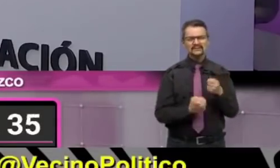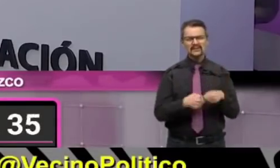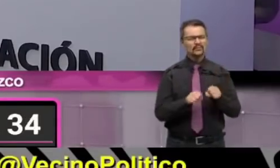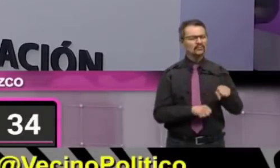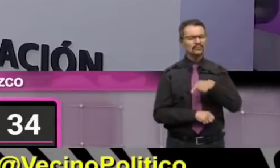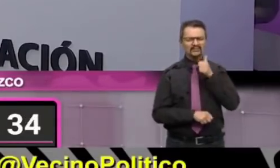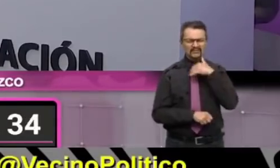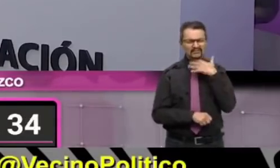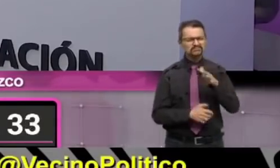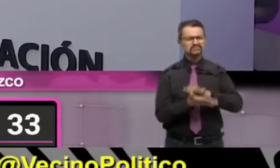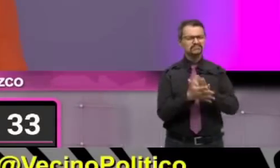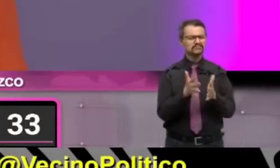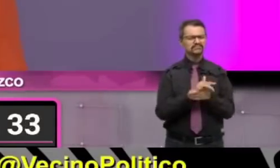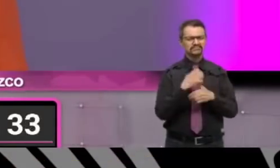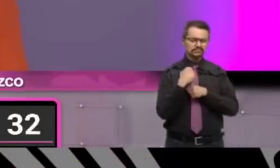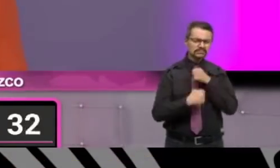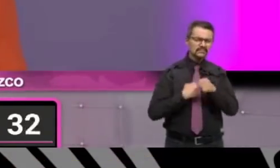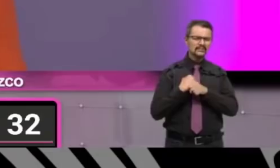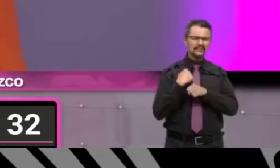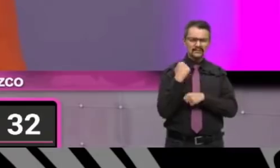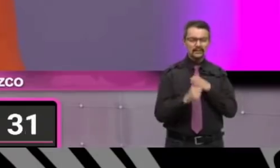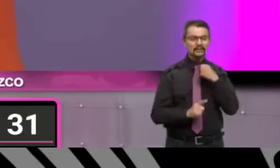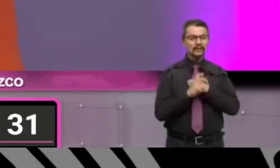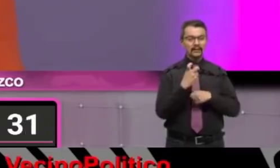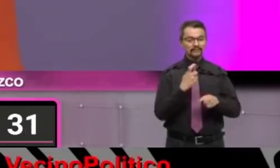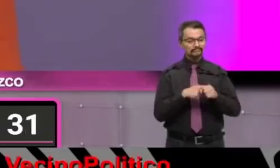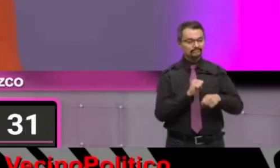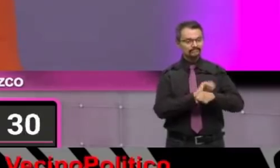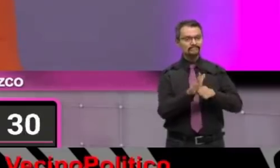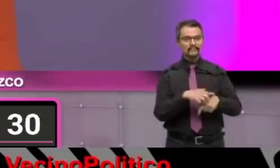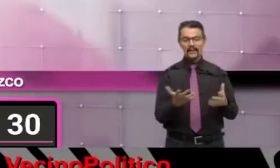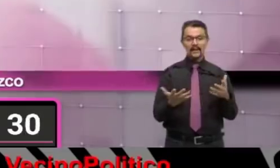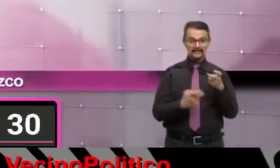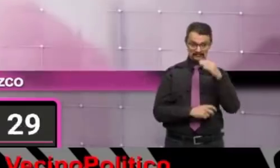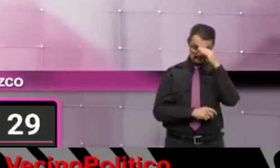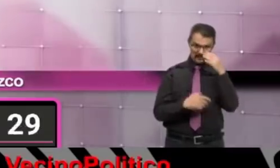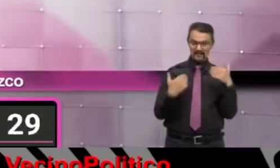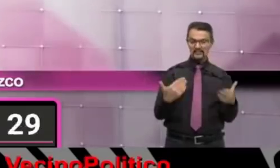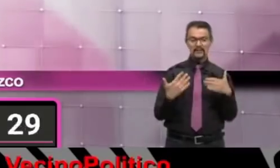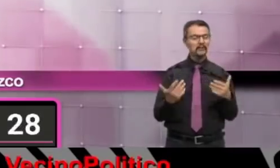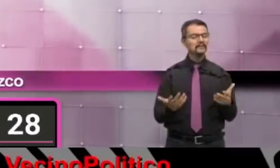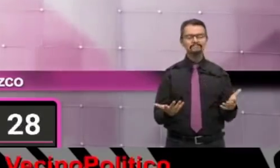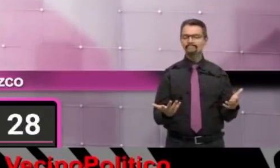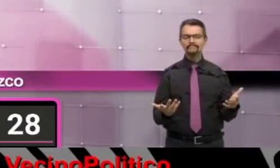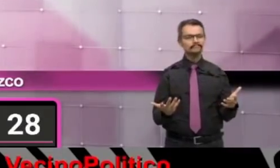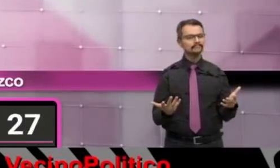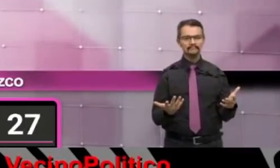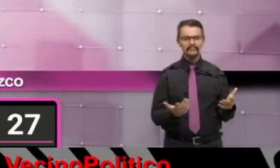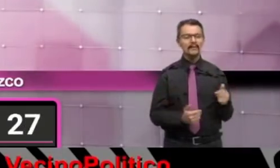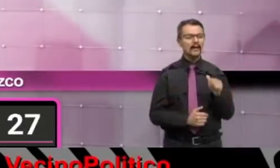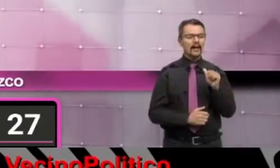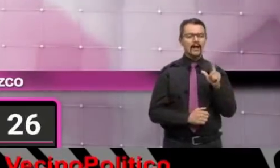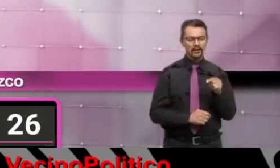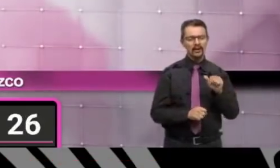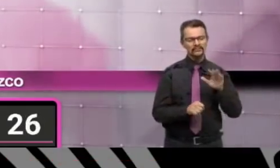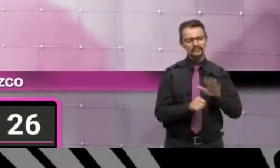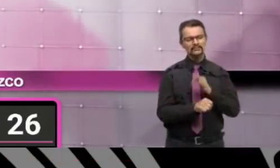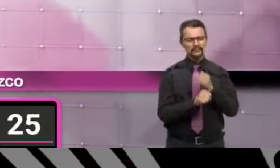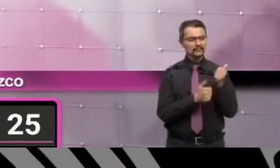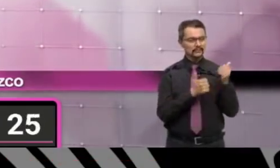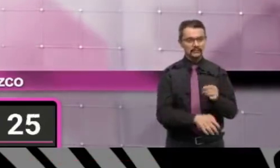y no podemos hacer cuentas alegres. Creo que no nos fue tan mal, en el sentido de que llegaron las vacunas. Mucha gente creía que no iba a haber